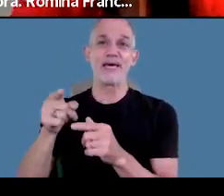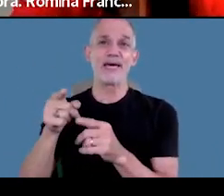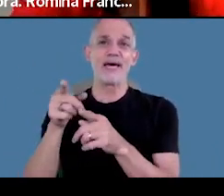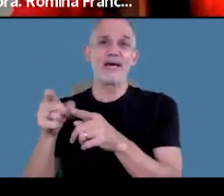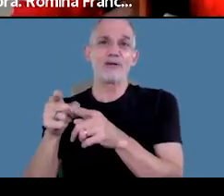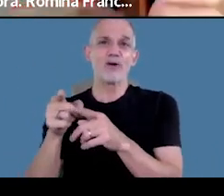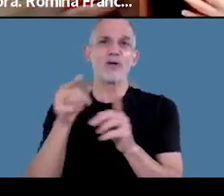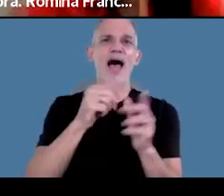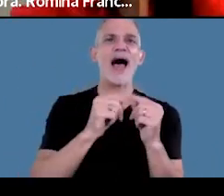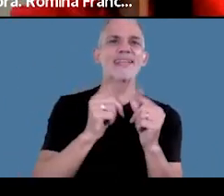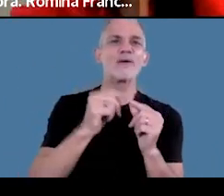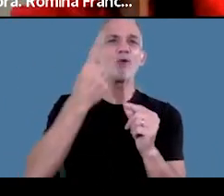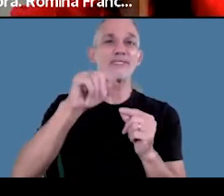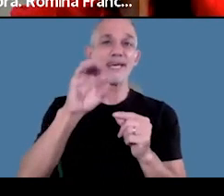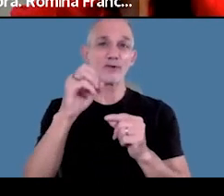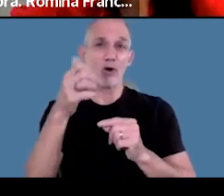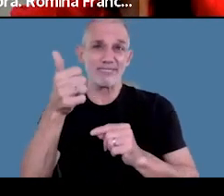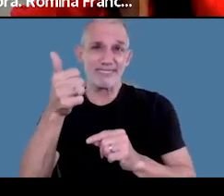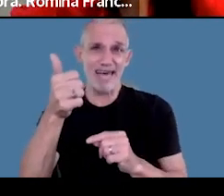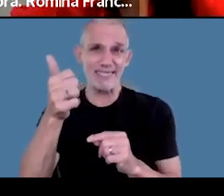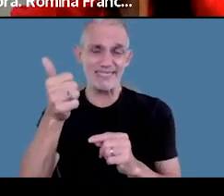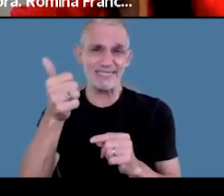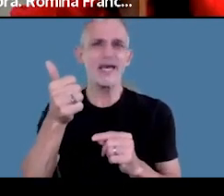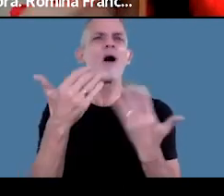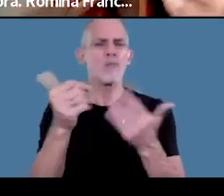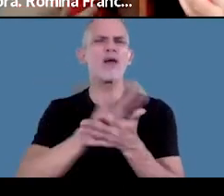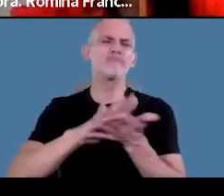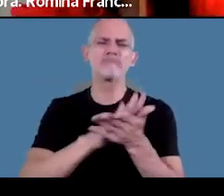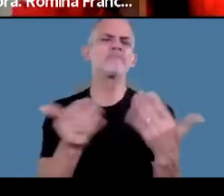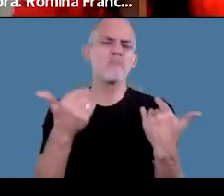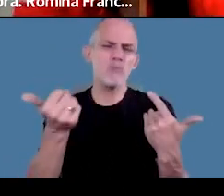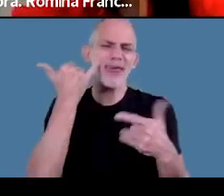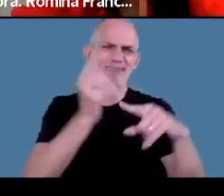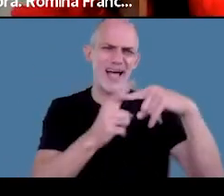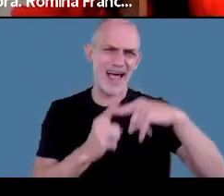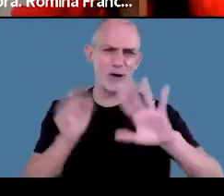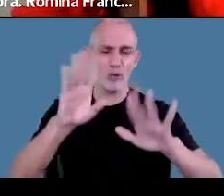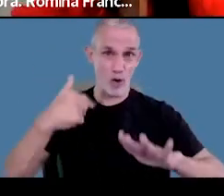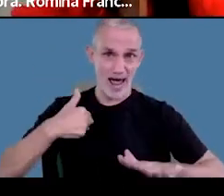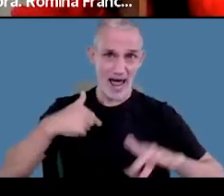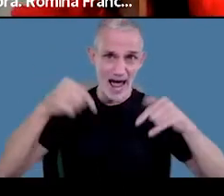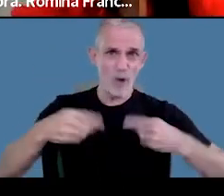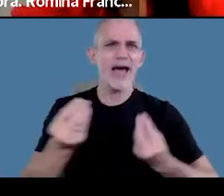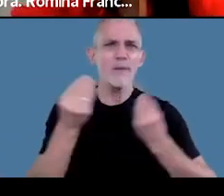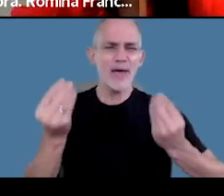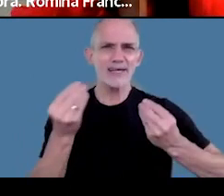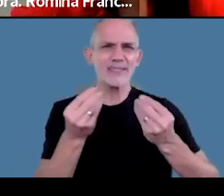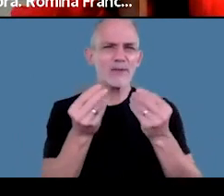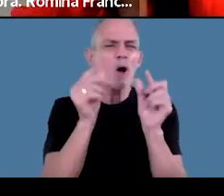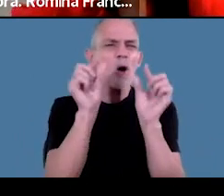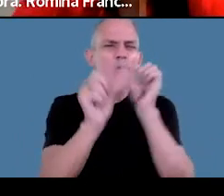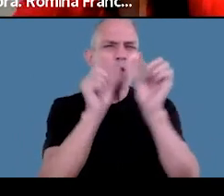el artículo 106, lo van a poder resolver sin ningún problema. Yo lo que voy a hacer es ir